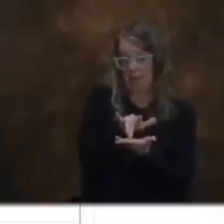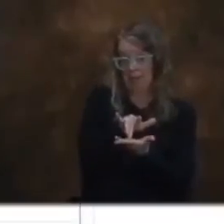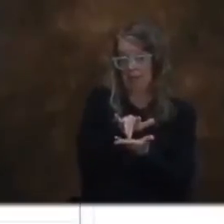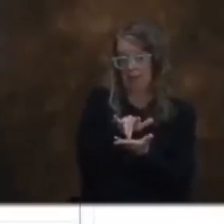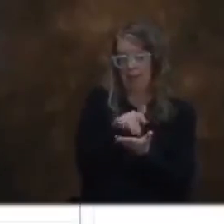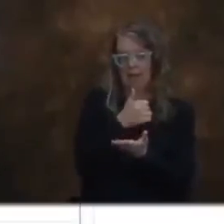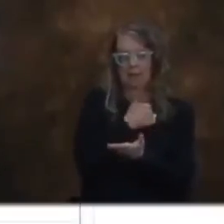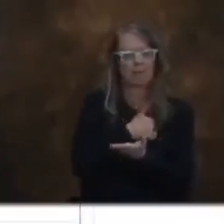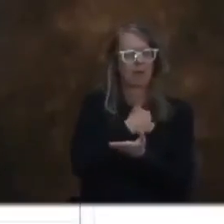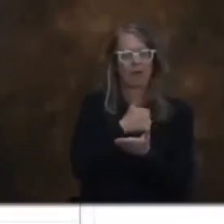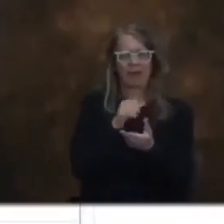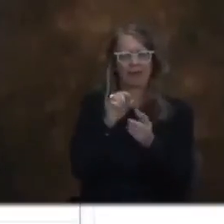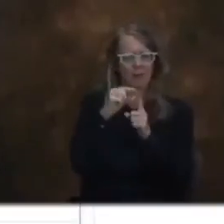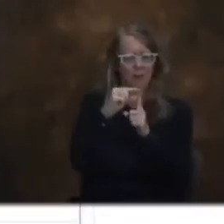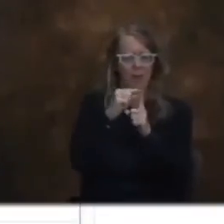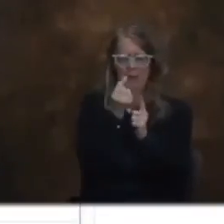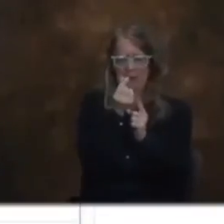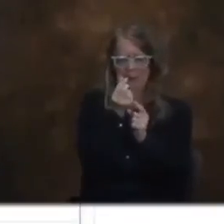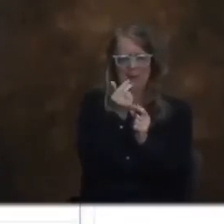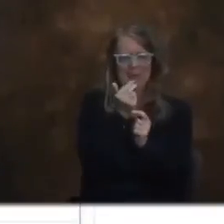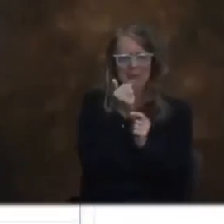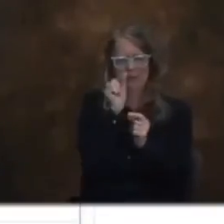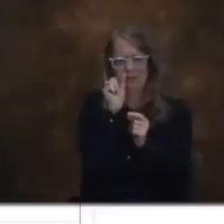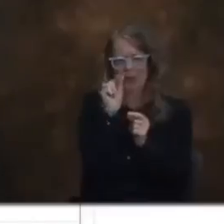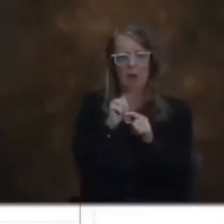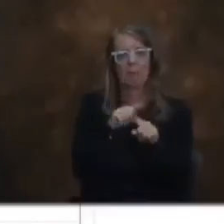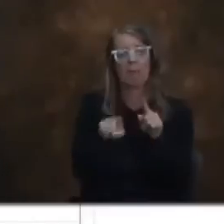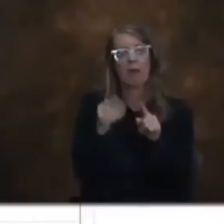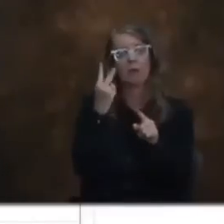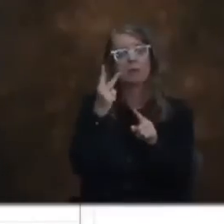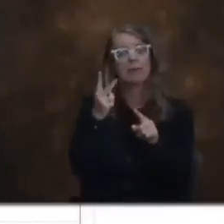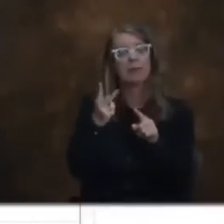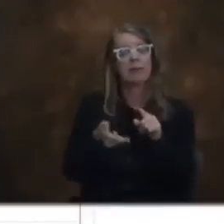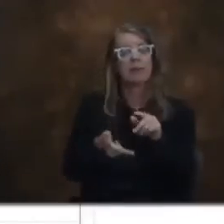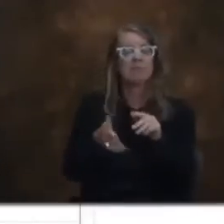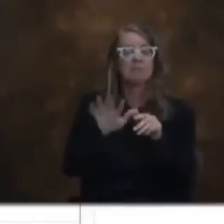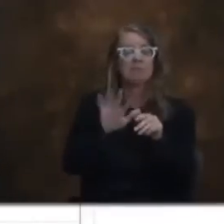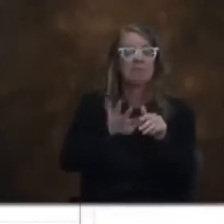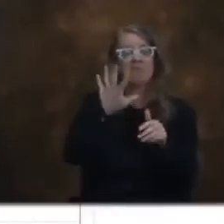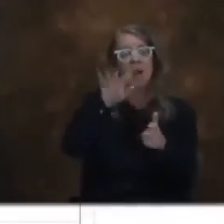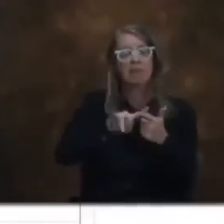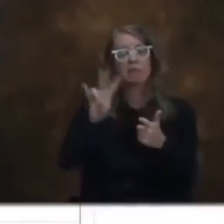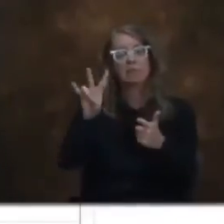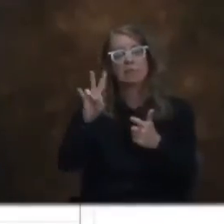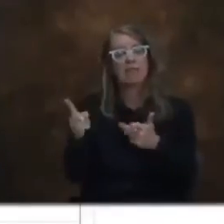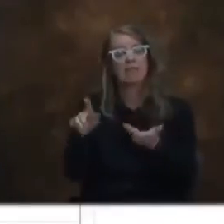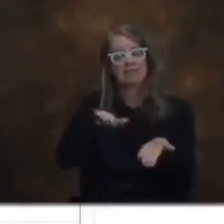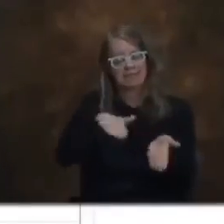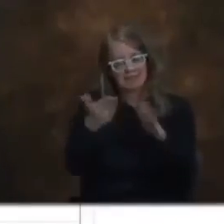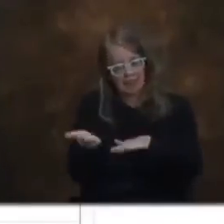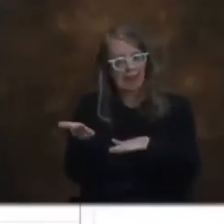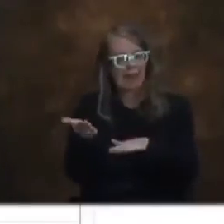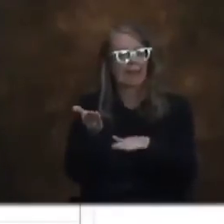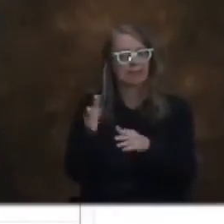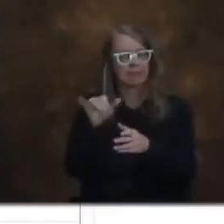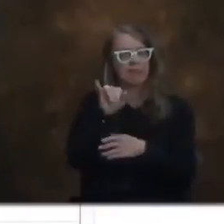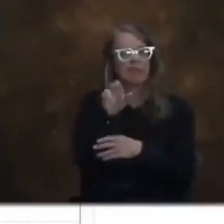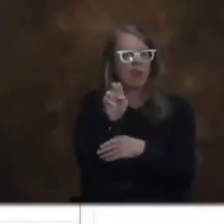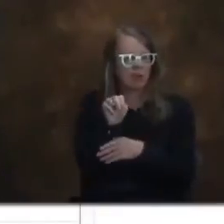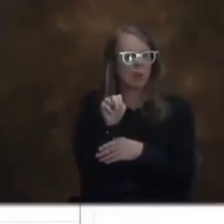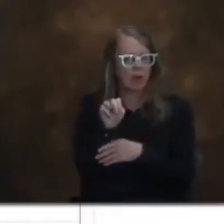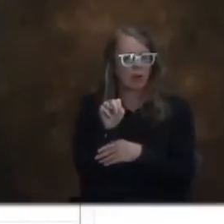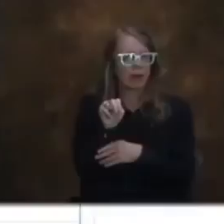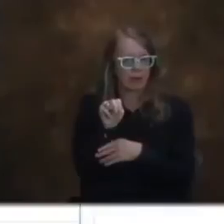pequeña pueden ver que tuvimos 5 a 7 muertes en cada día en ese periodo en